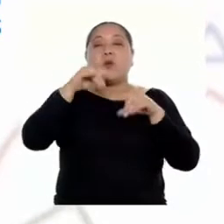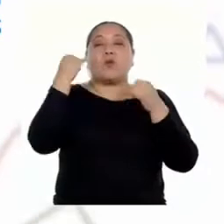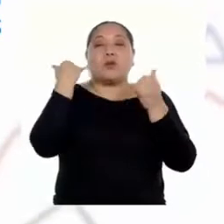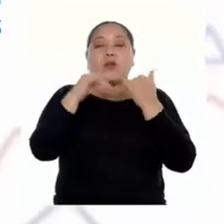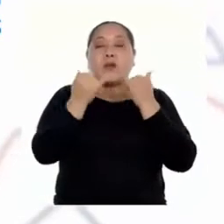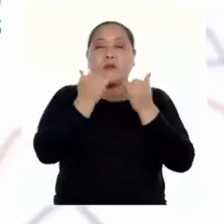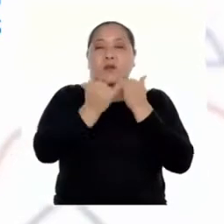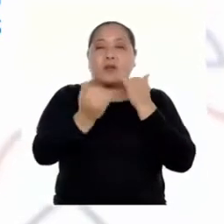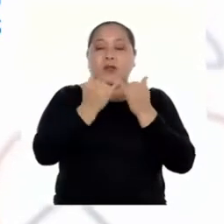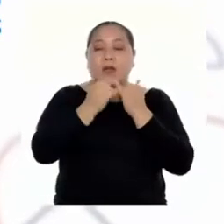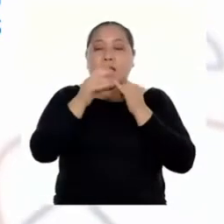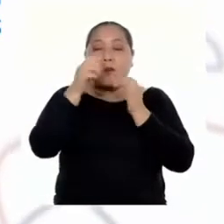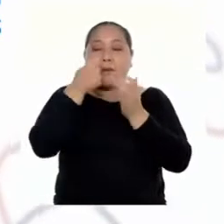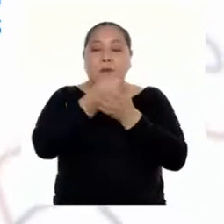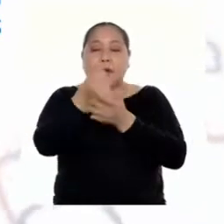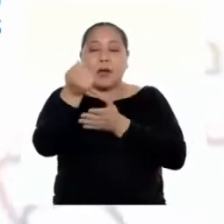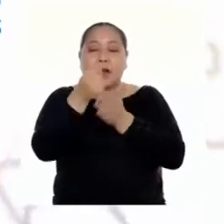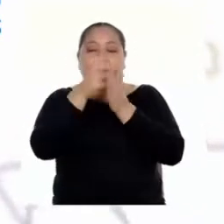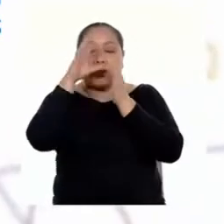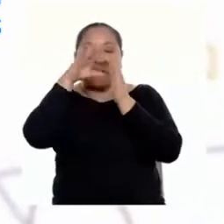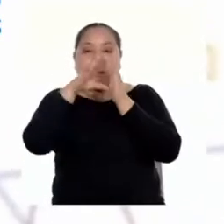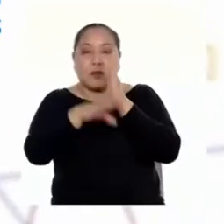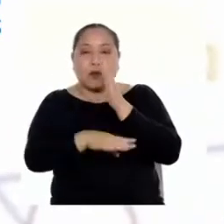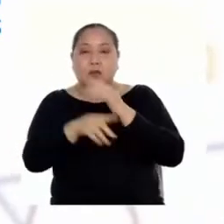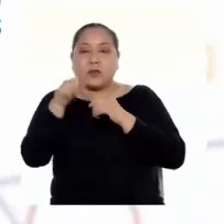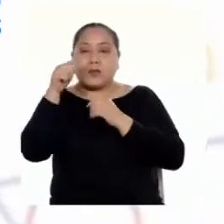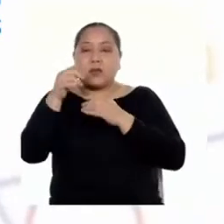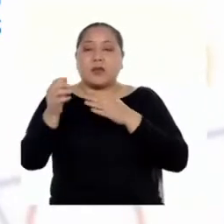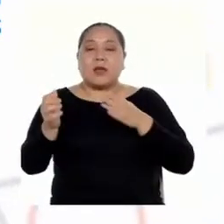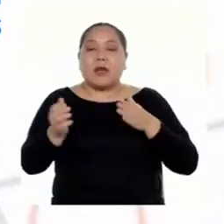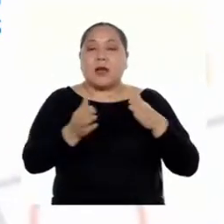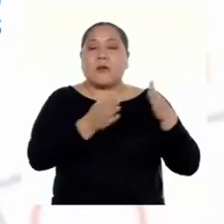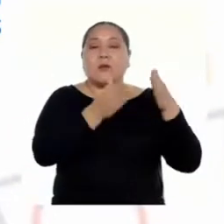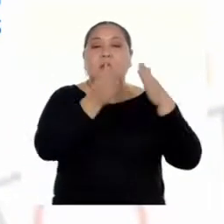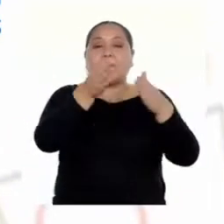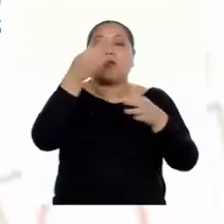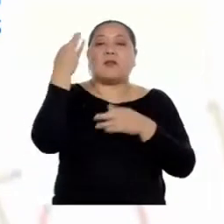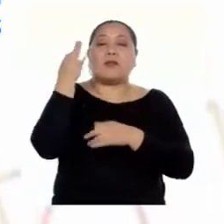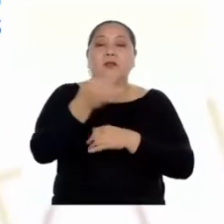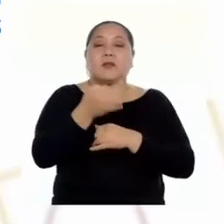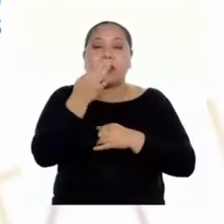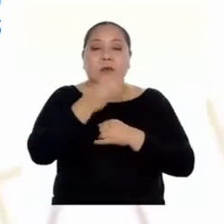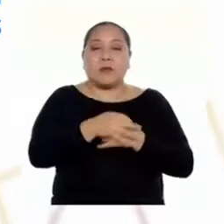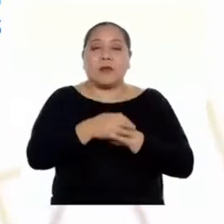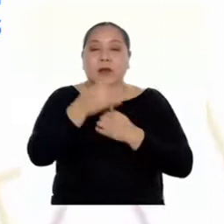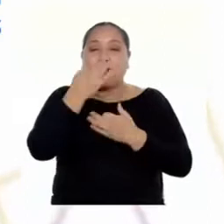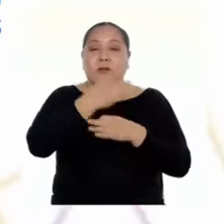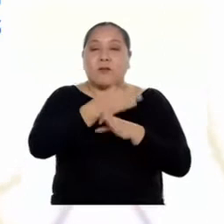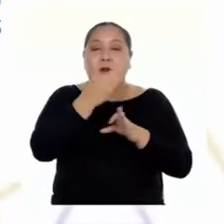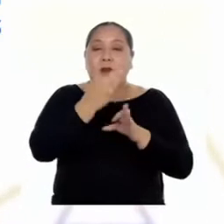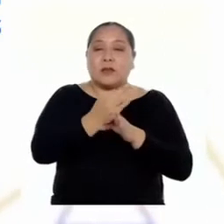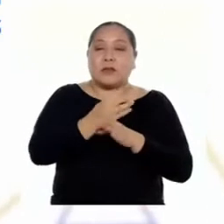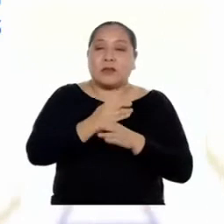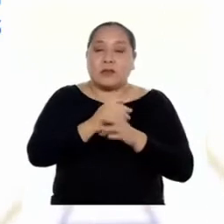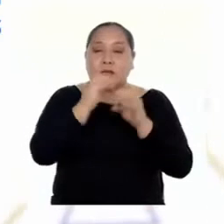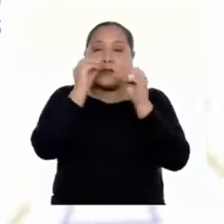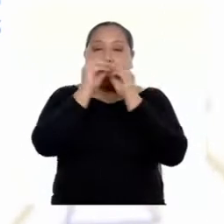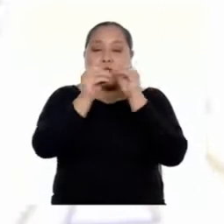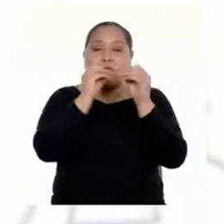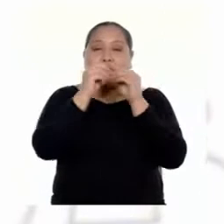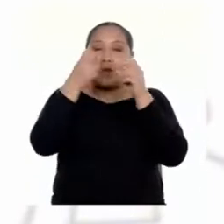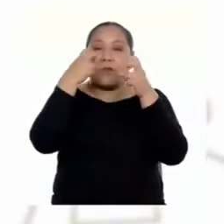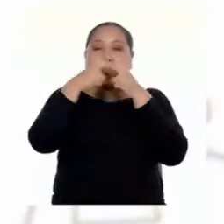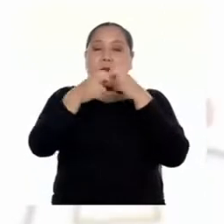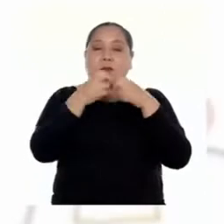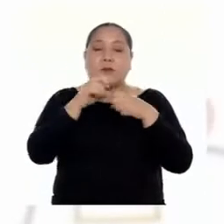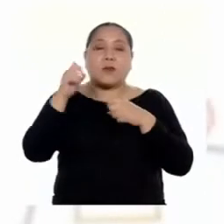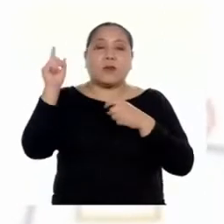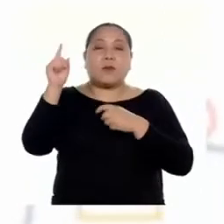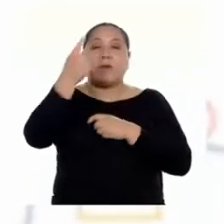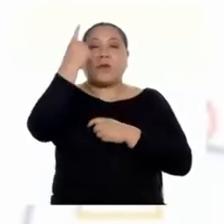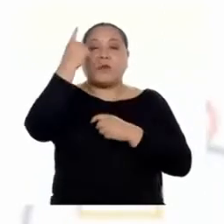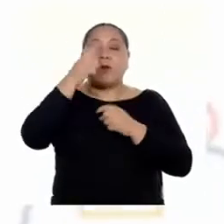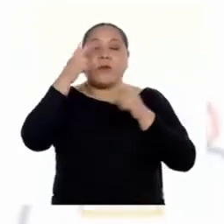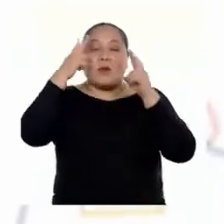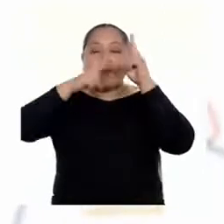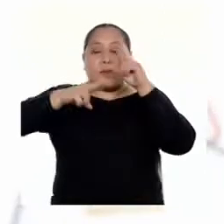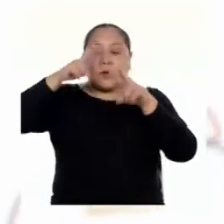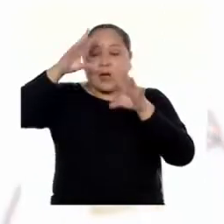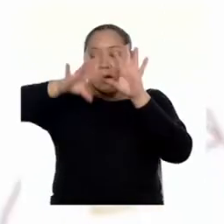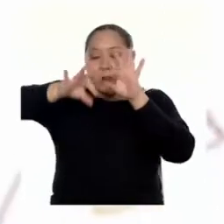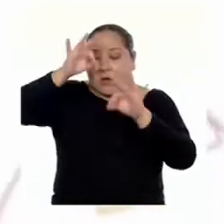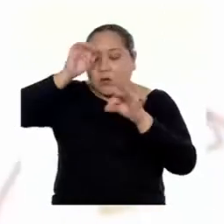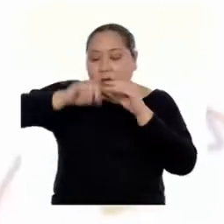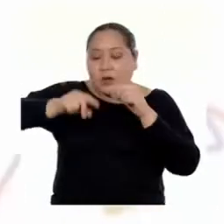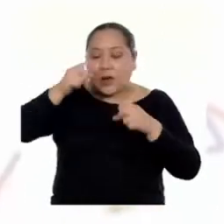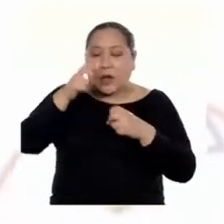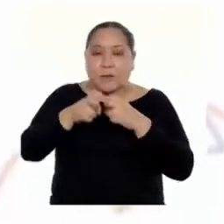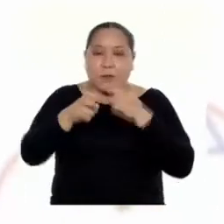te haga pagar menos. Y la ruta siempre deberá seguir las fases de resolución de problemas. Primero, identificar